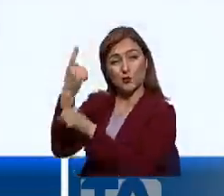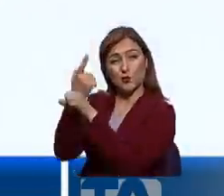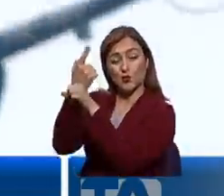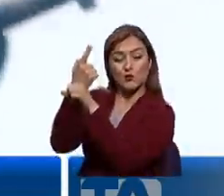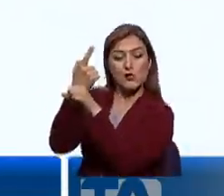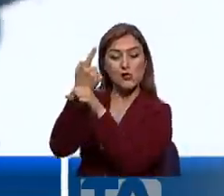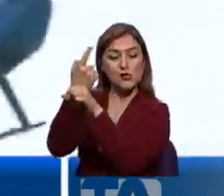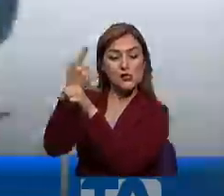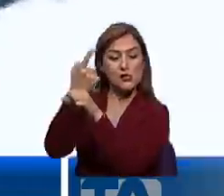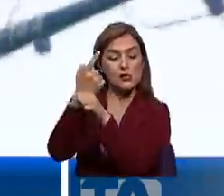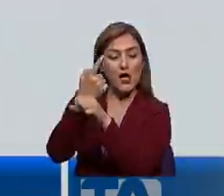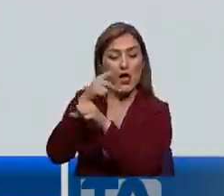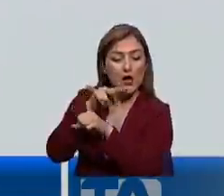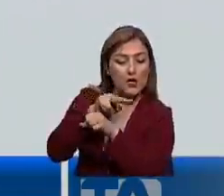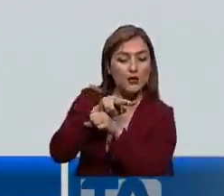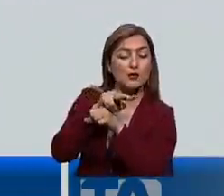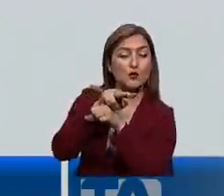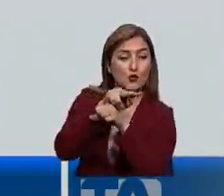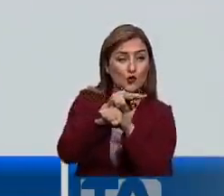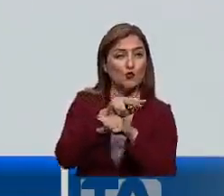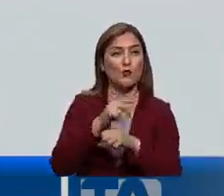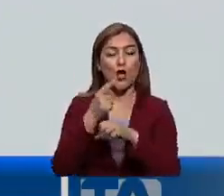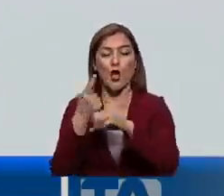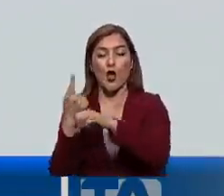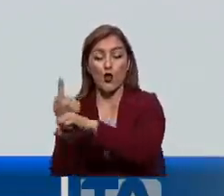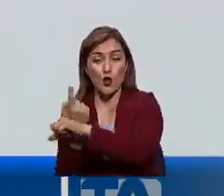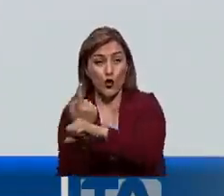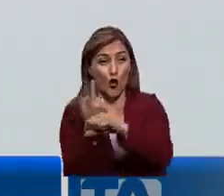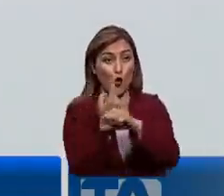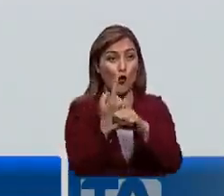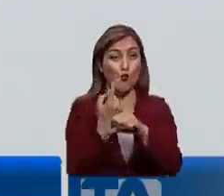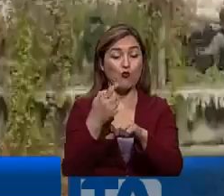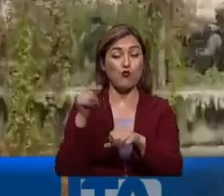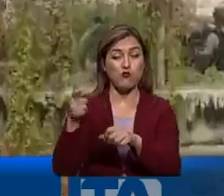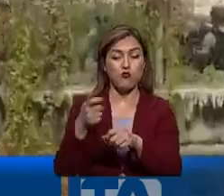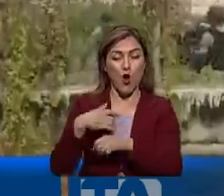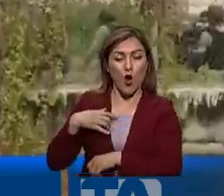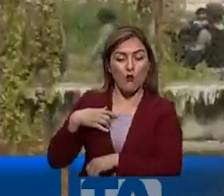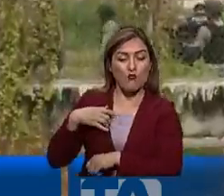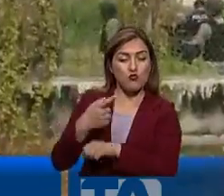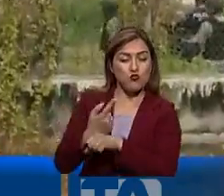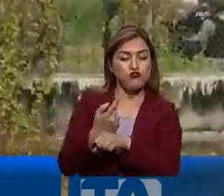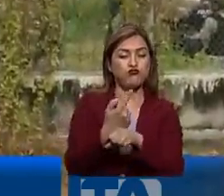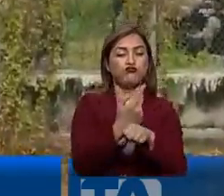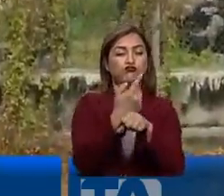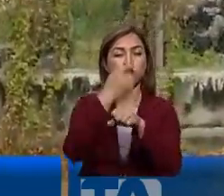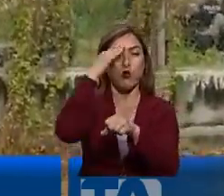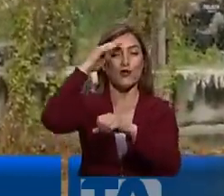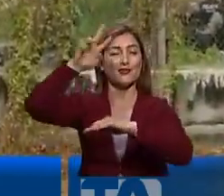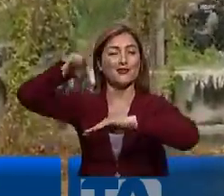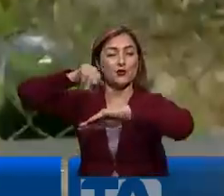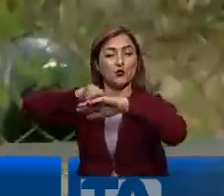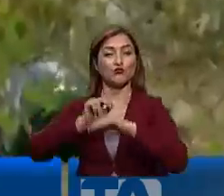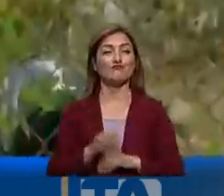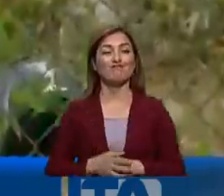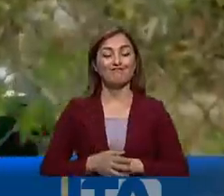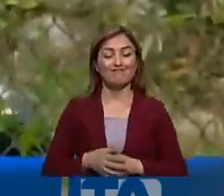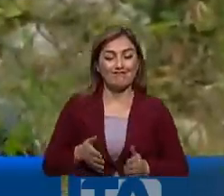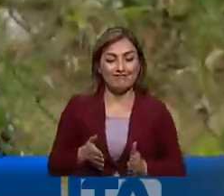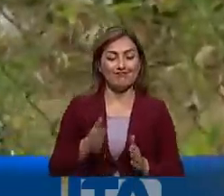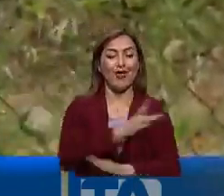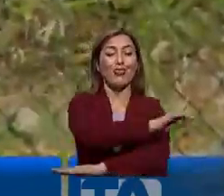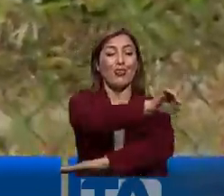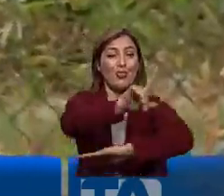el perímetro del complejo carcelario y también había drones que la Policía Nacional había elevado. Desde la vía Daule, donde un equipo de 24 horas se apostó